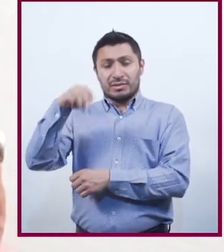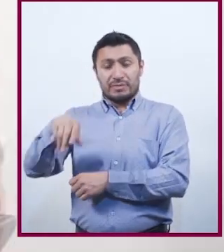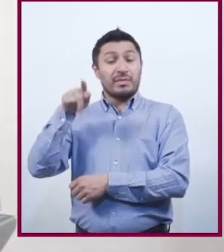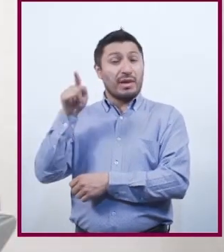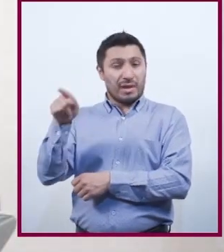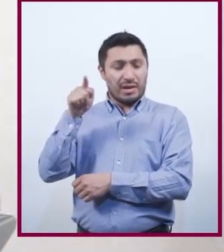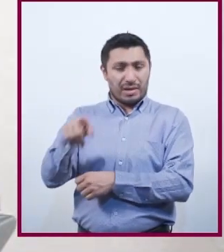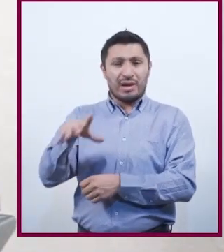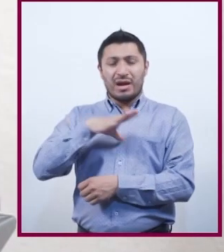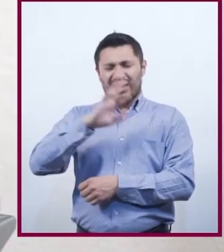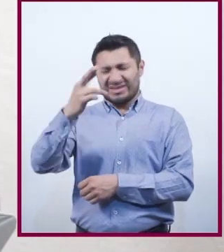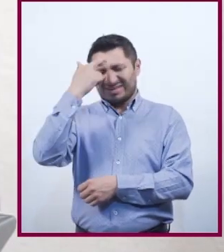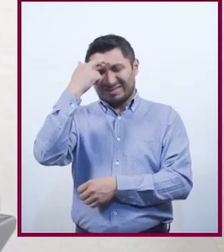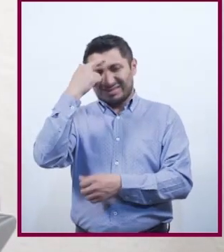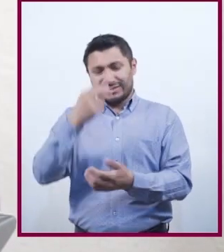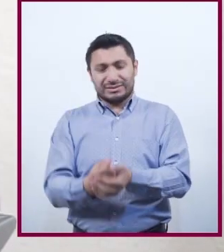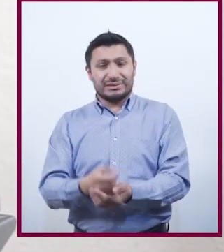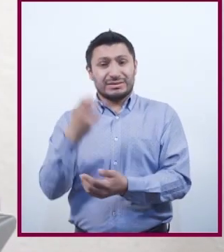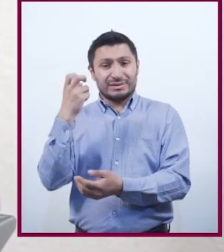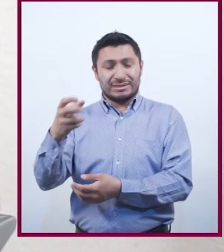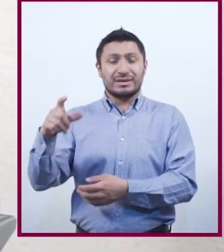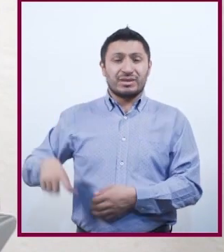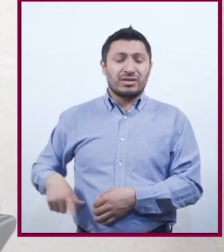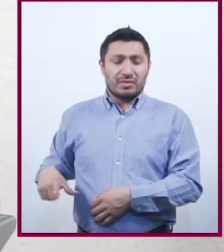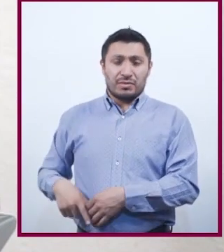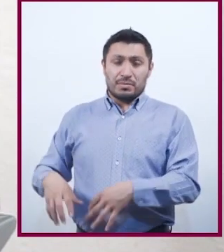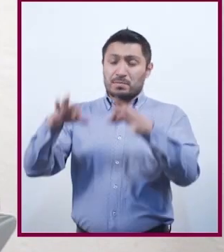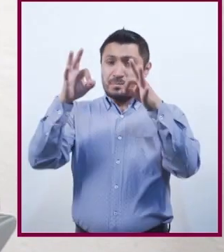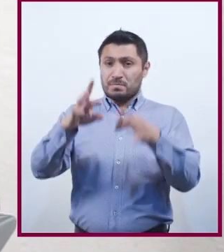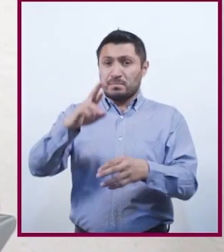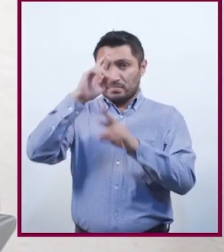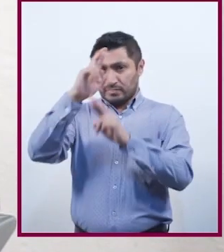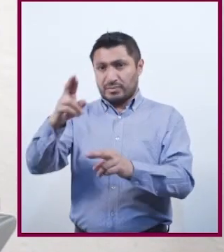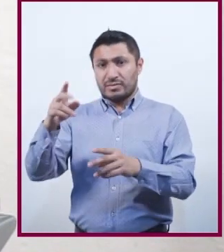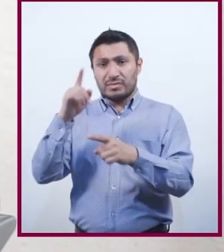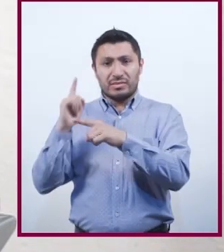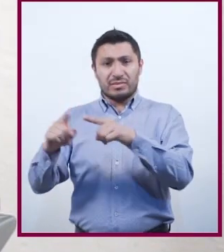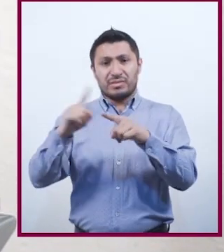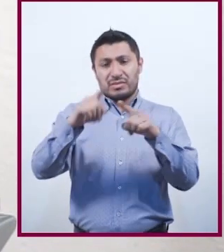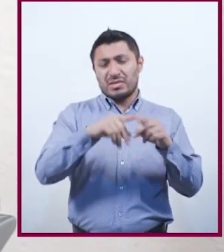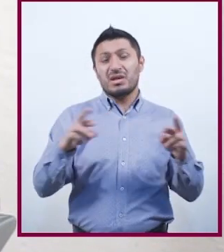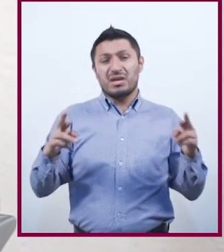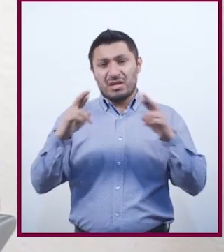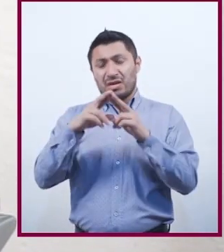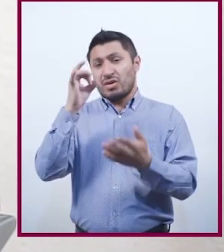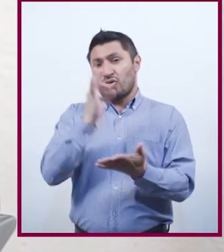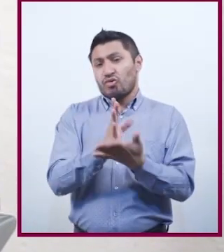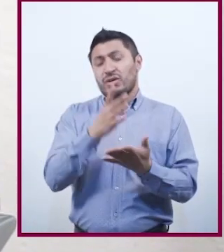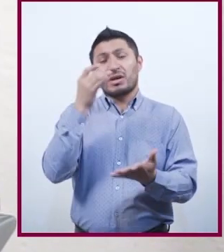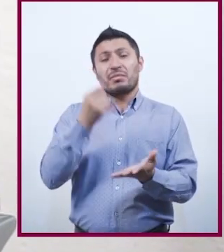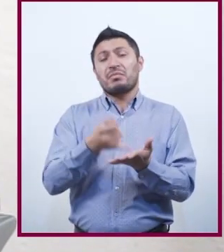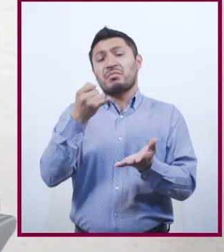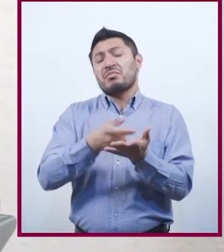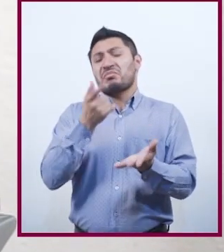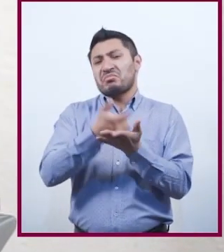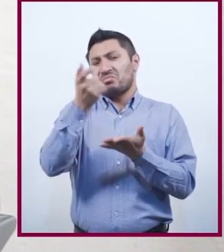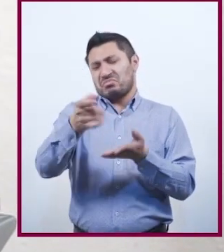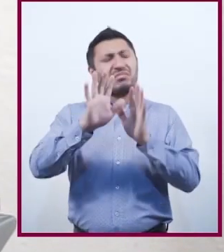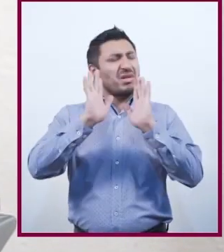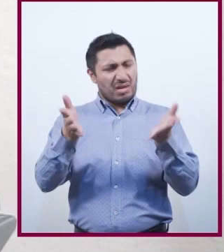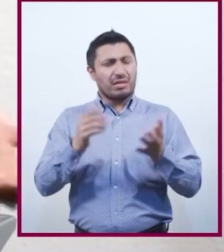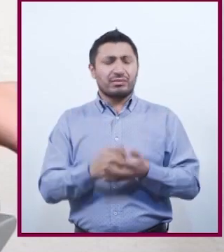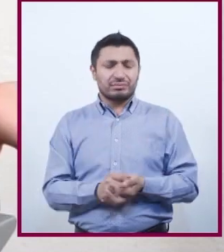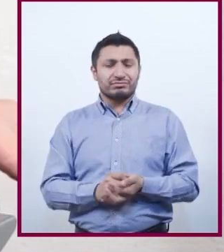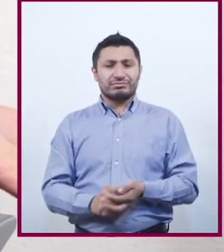Islam. Aunque aquí hay que aclarar las cosas. Este imperio era tolerante con la diversidad religiosa. Con que pagaran impuestos no